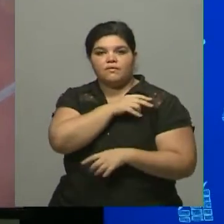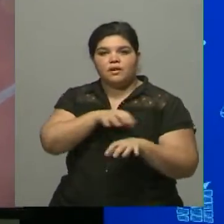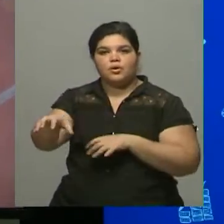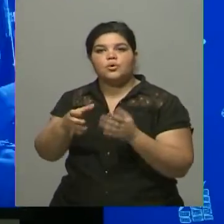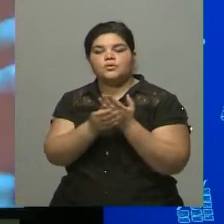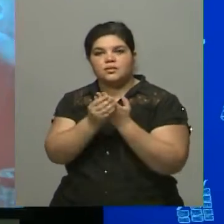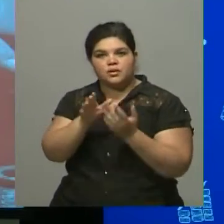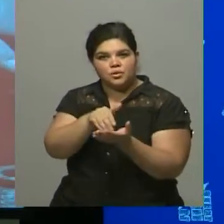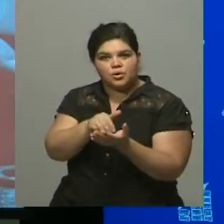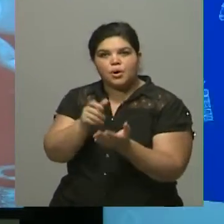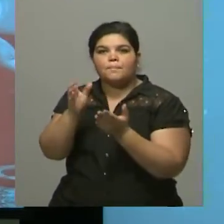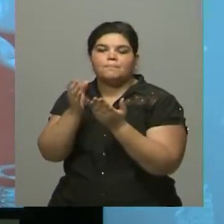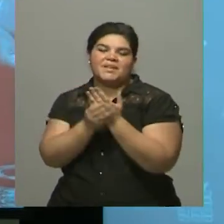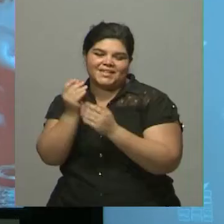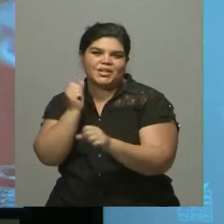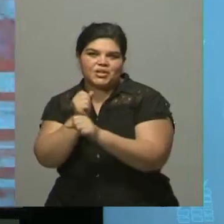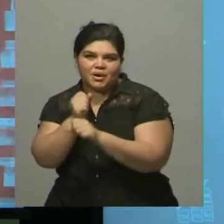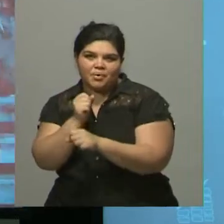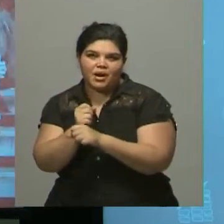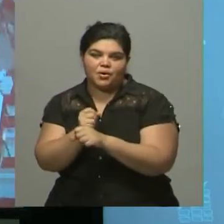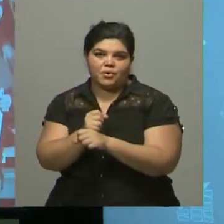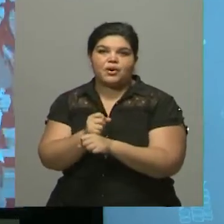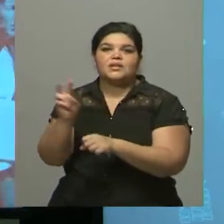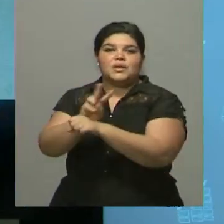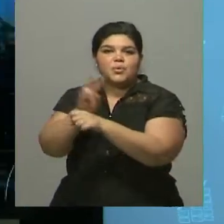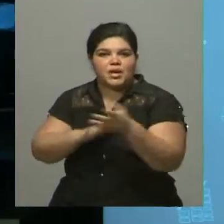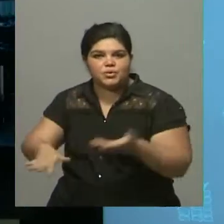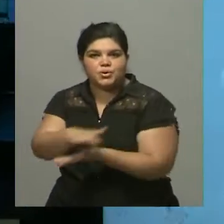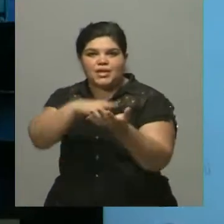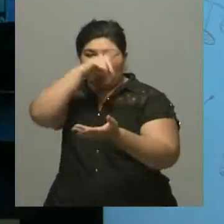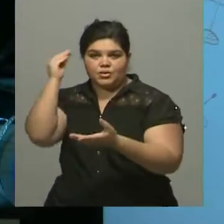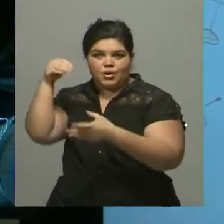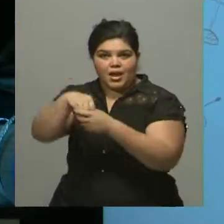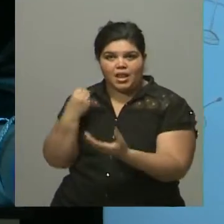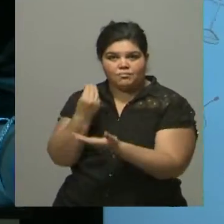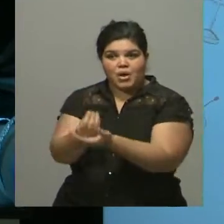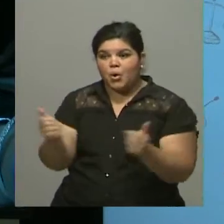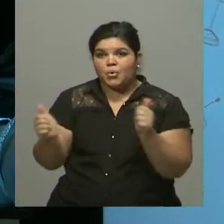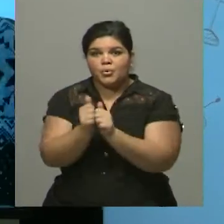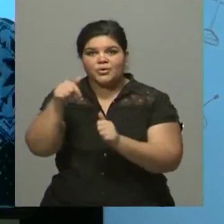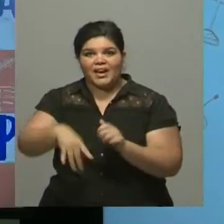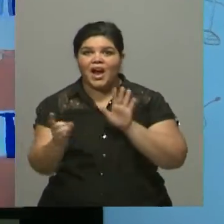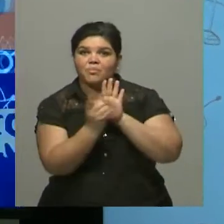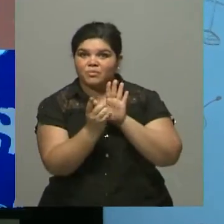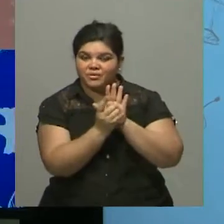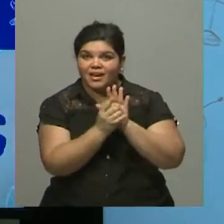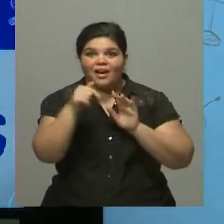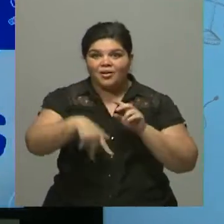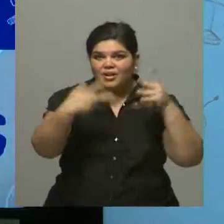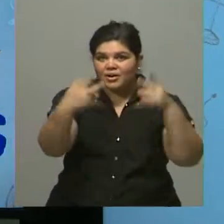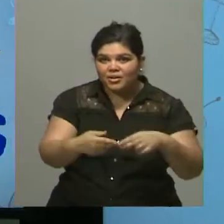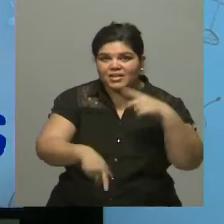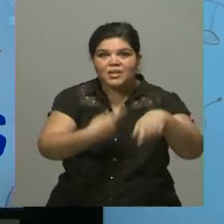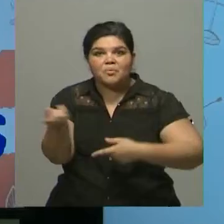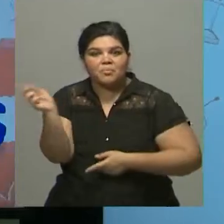Mendoza del Ministerio de Trabajo, Empleo y Seguridad Social de la Nación. Con nosotros aquí en Apuntes. Vamos a ir una pausa, enseguida